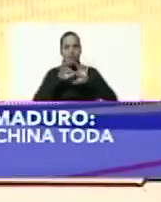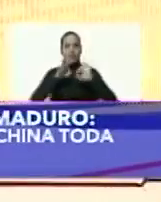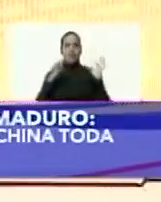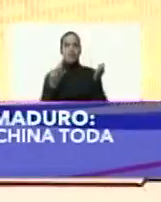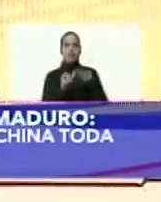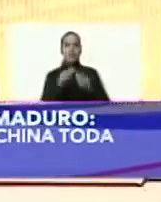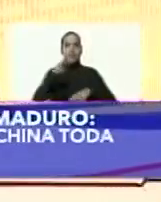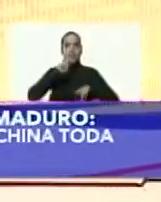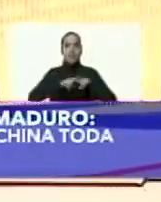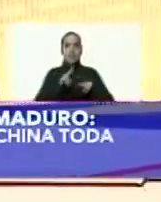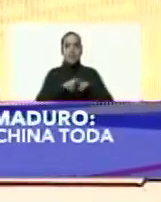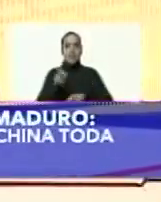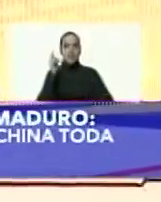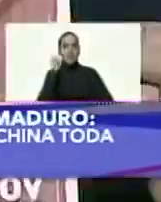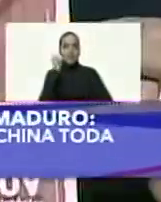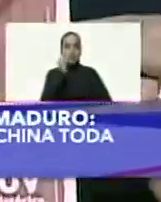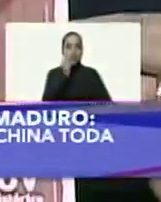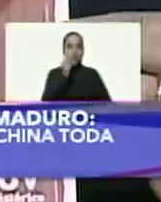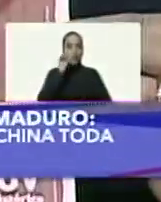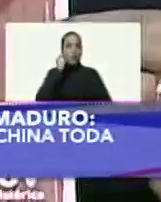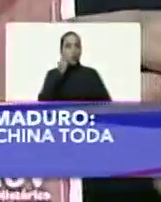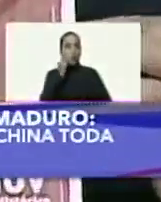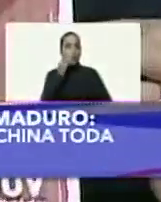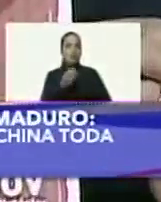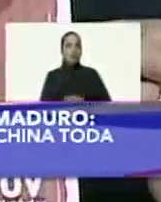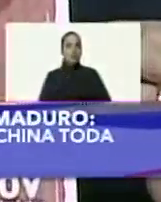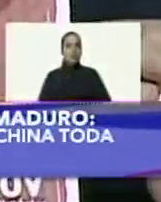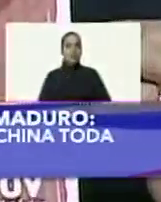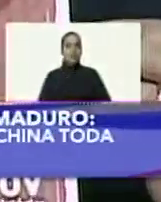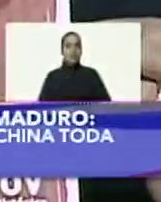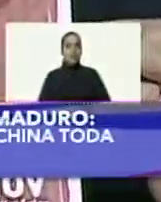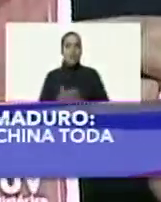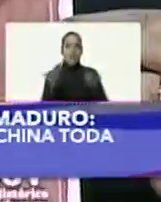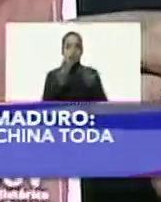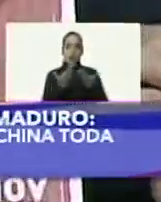niños, vengan con las niñas, con la juventud, los